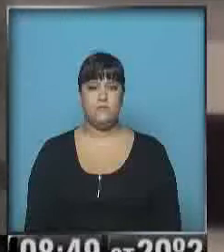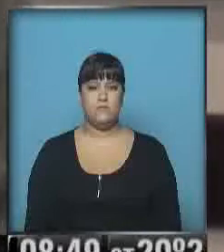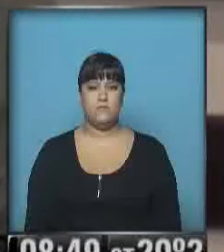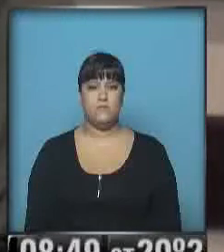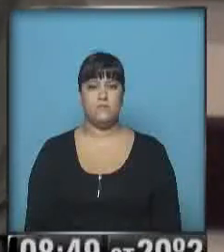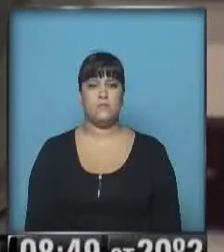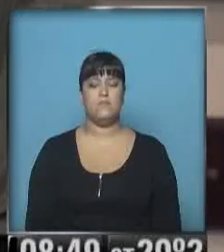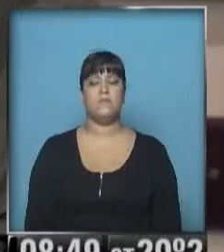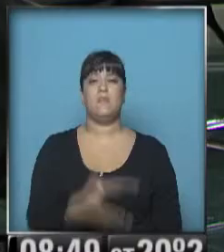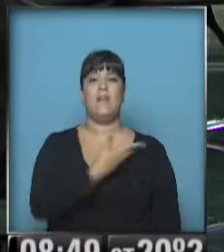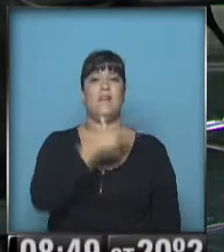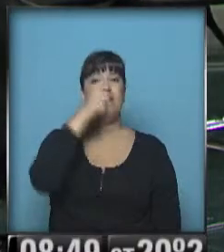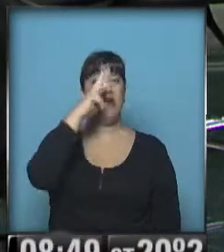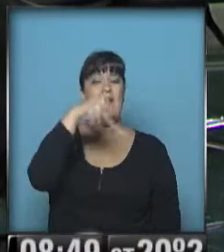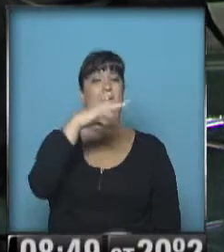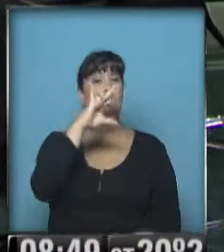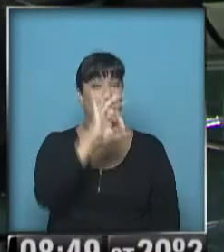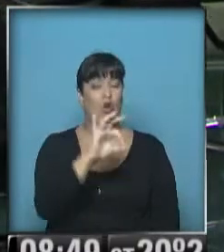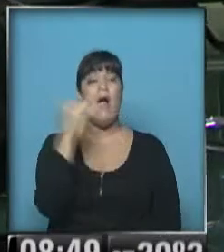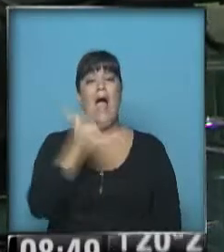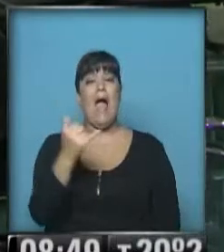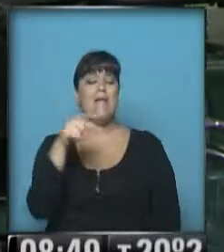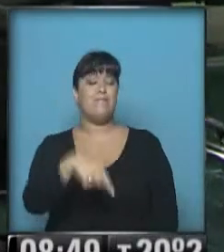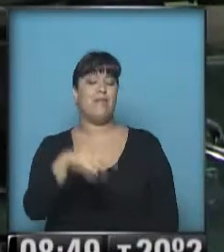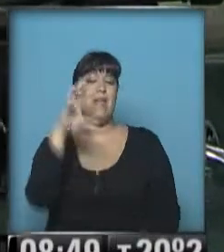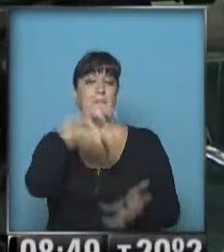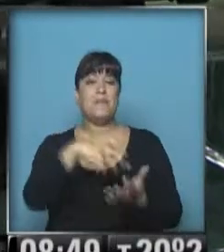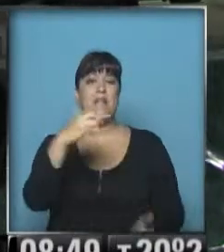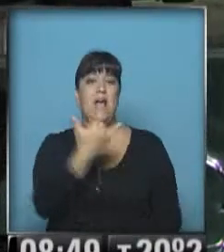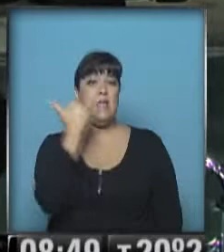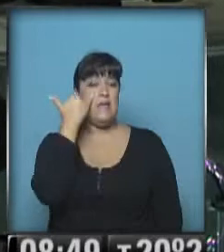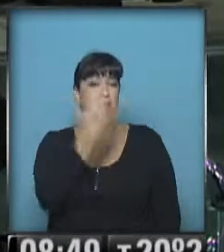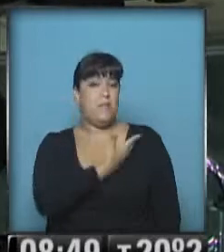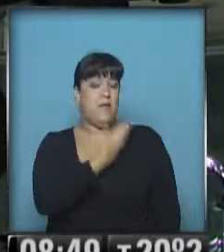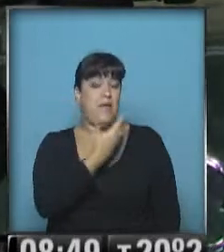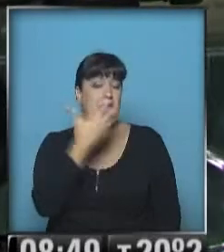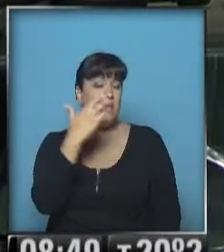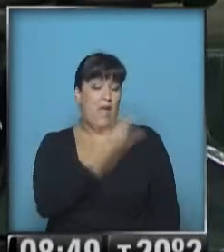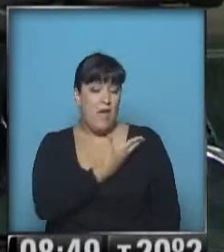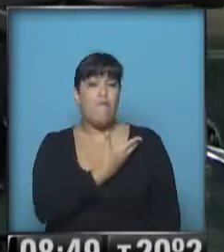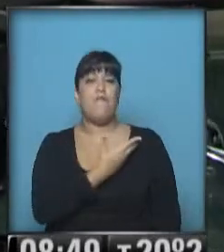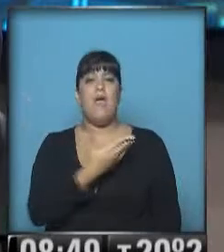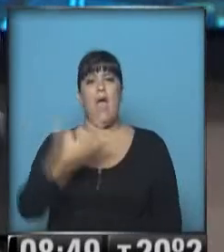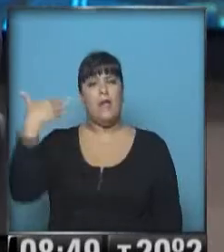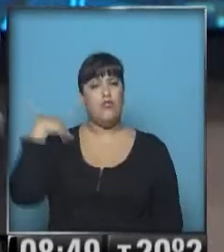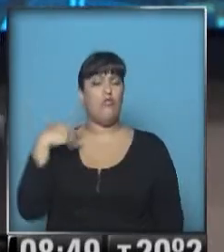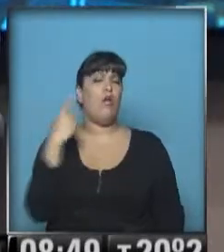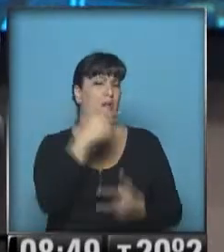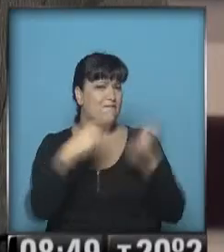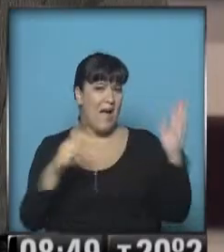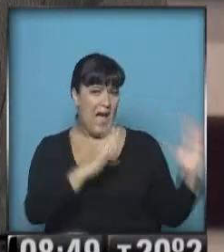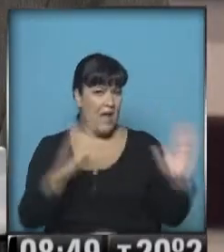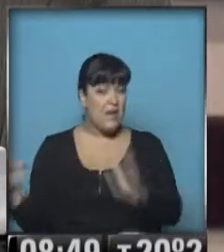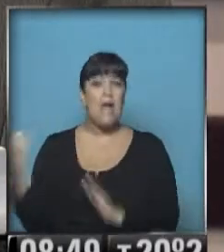estamos aquí tenemos una imagen de pf muy actual así es hubo una época anterior hubo varios pf pero la